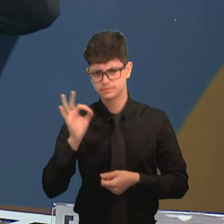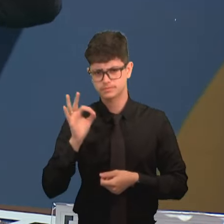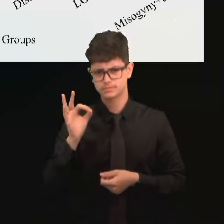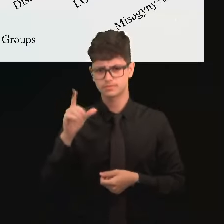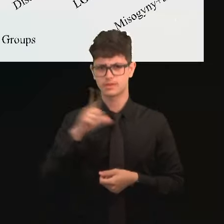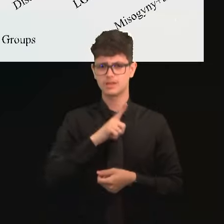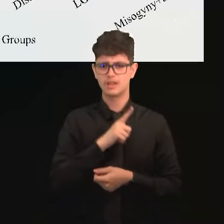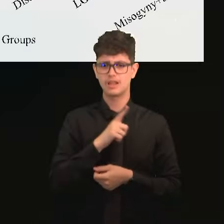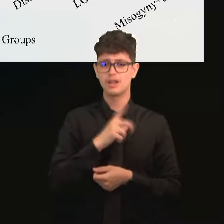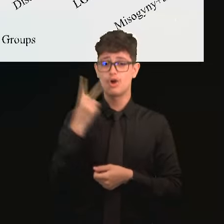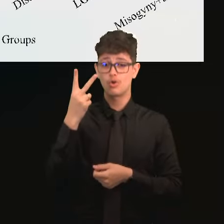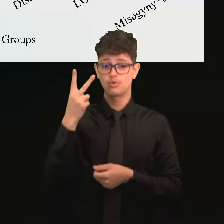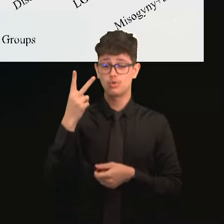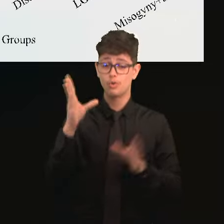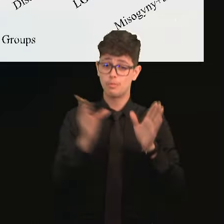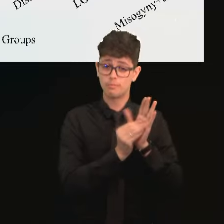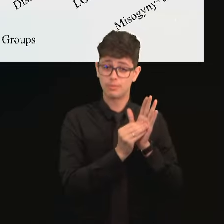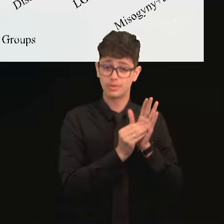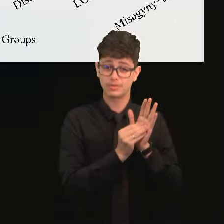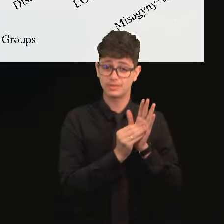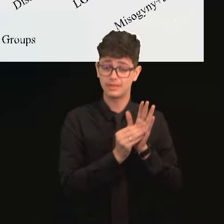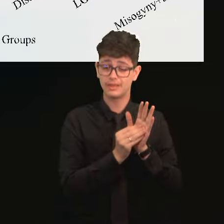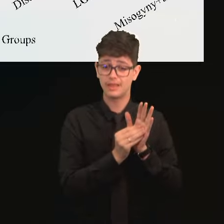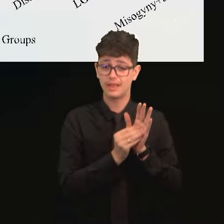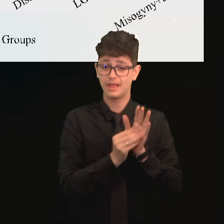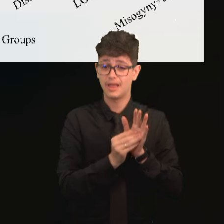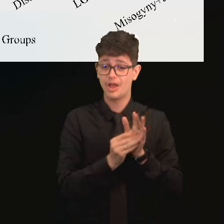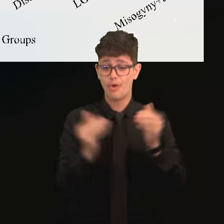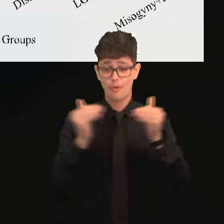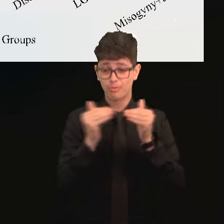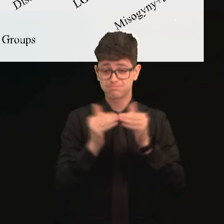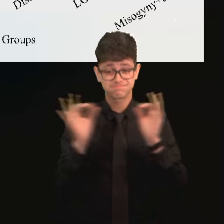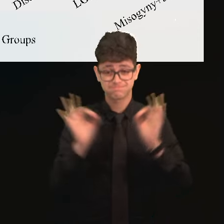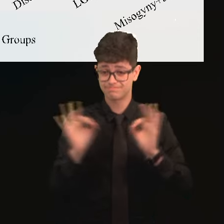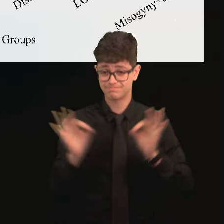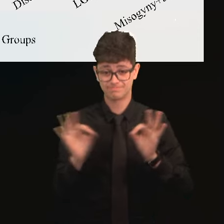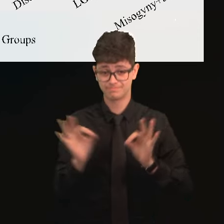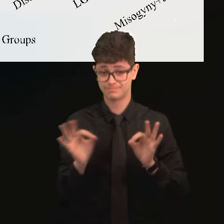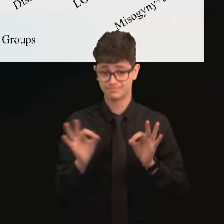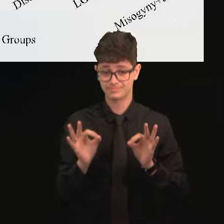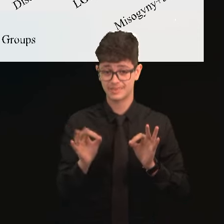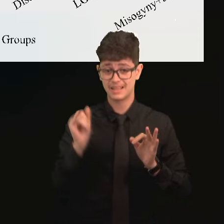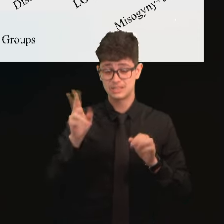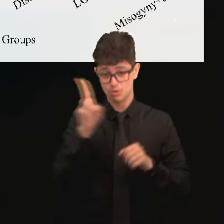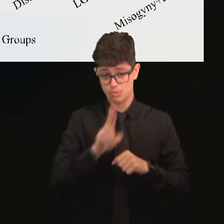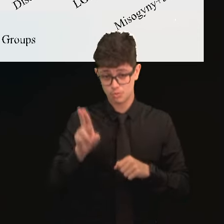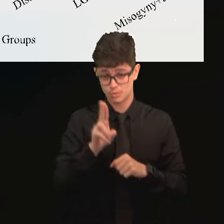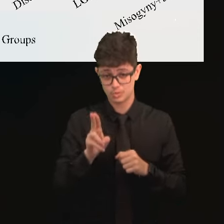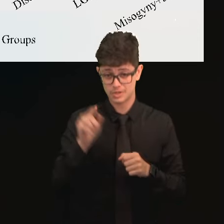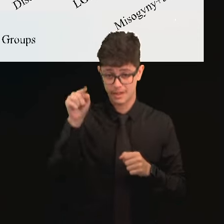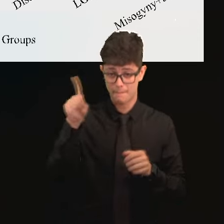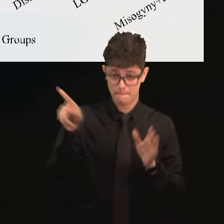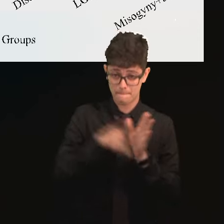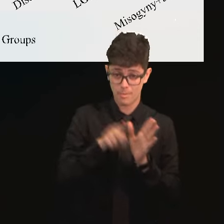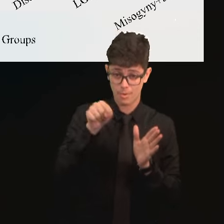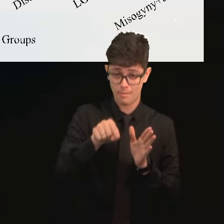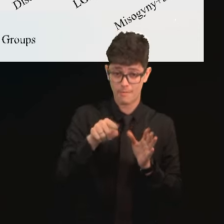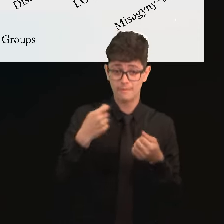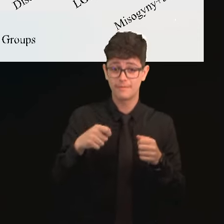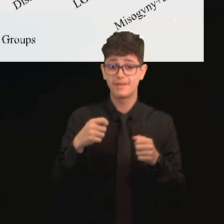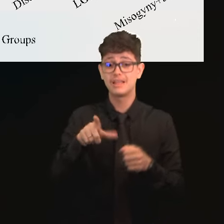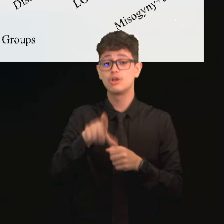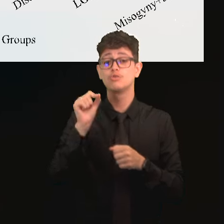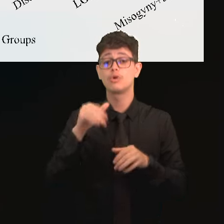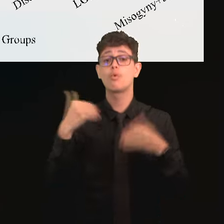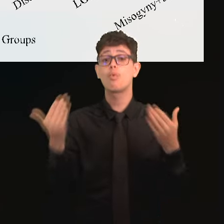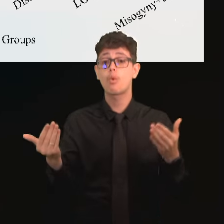sus datos tenía por lo menos dos modelos que discordaban de aquella clasificación. O sea, si usted fuera a usar un algoritmo de eso para